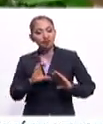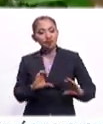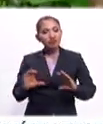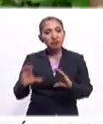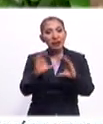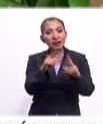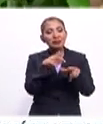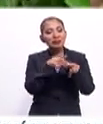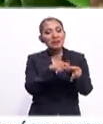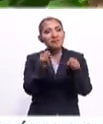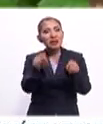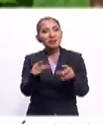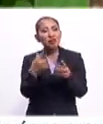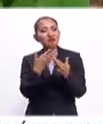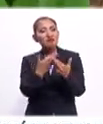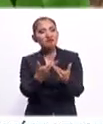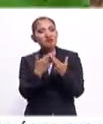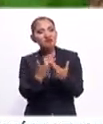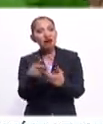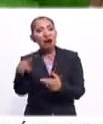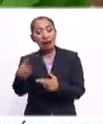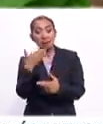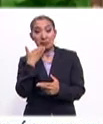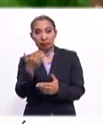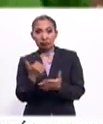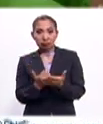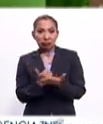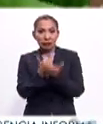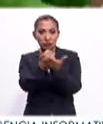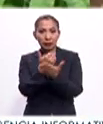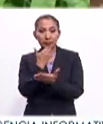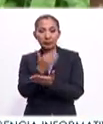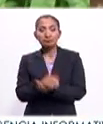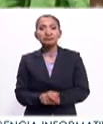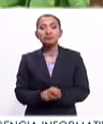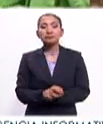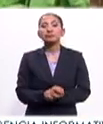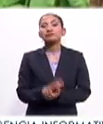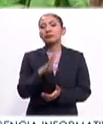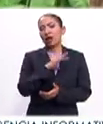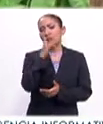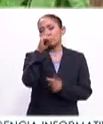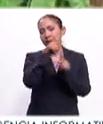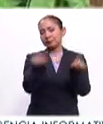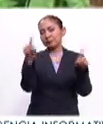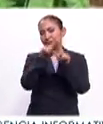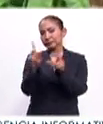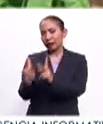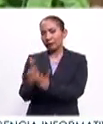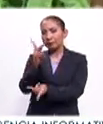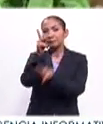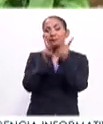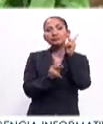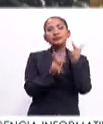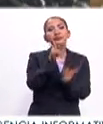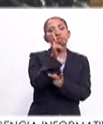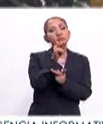se permanezca, y eso pues es una ventaja adicional. Hay una serie de plantas